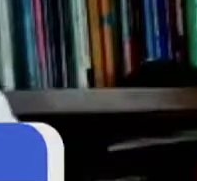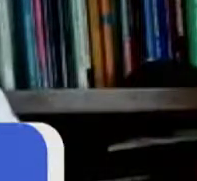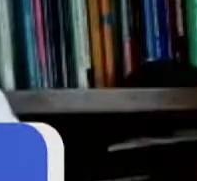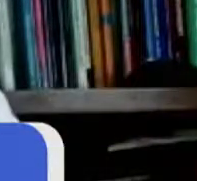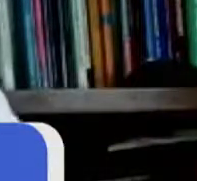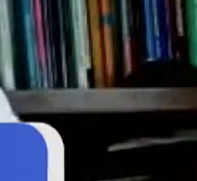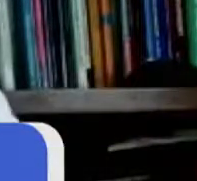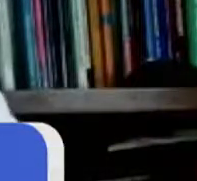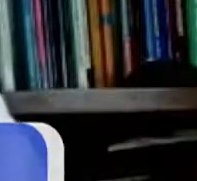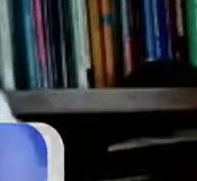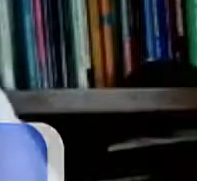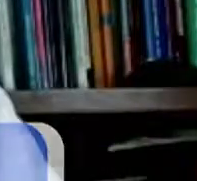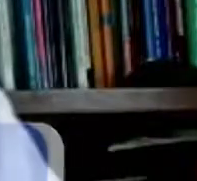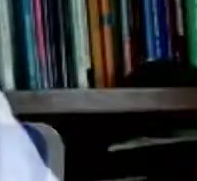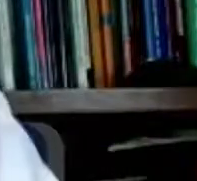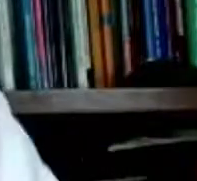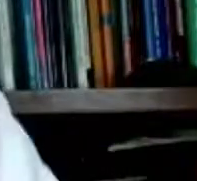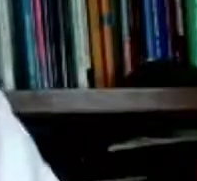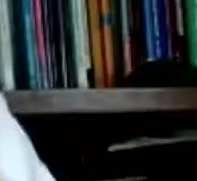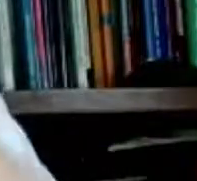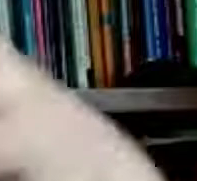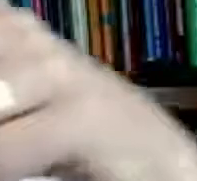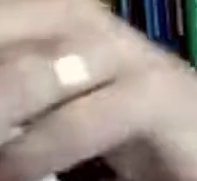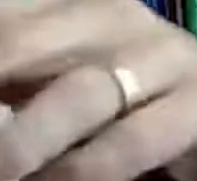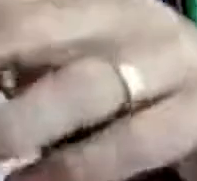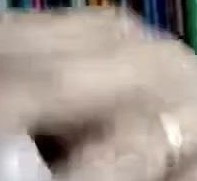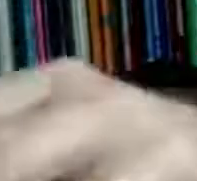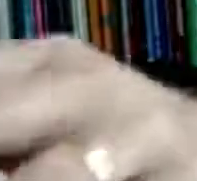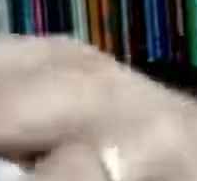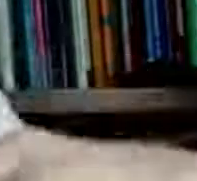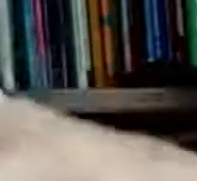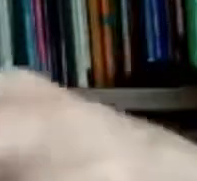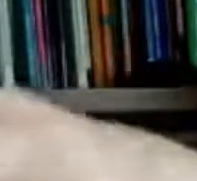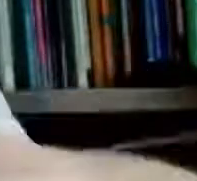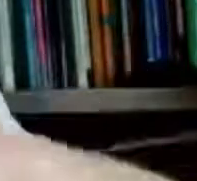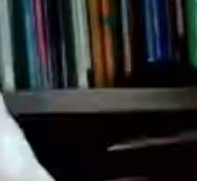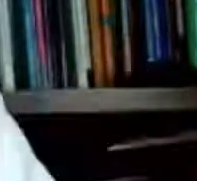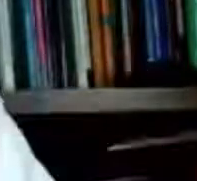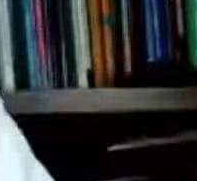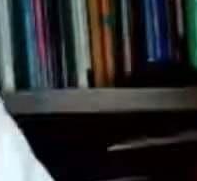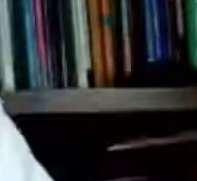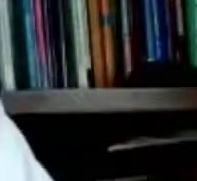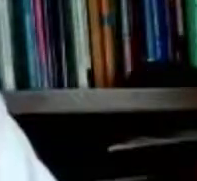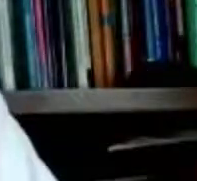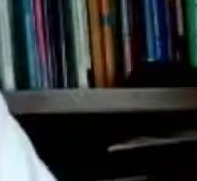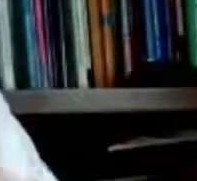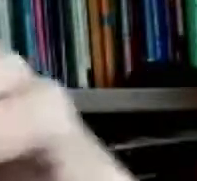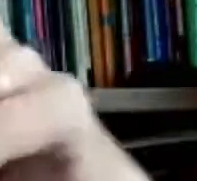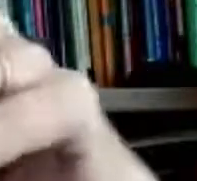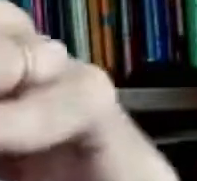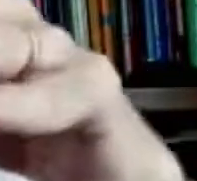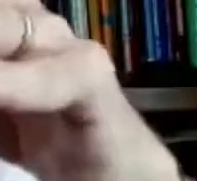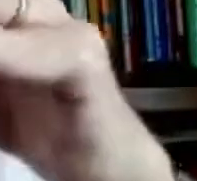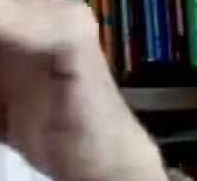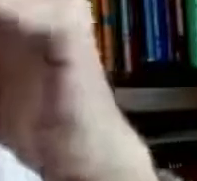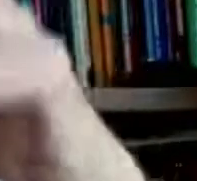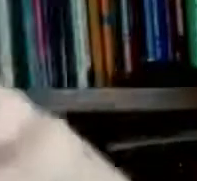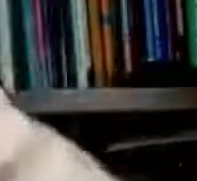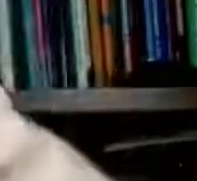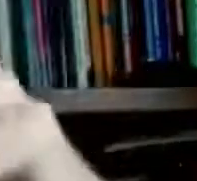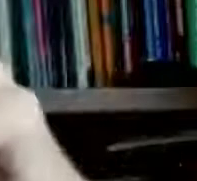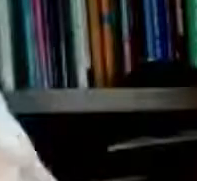invita este martes a las 8 de la noche a su programa Charlas en Familia con el tema